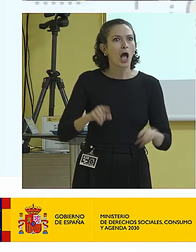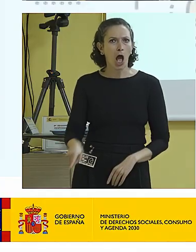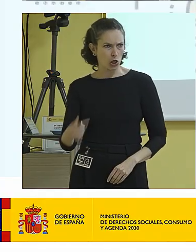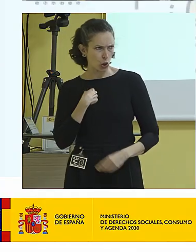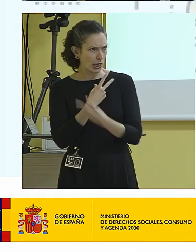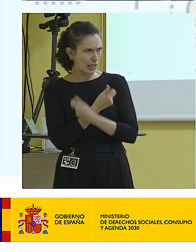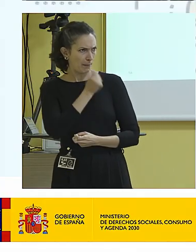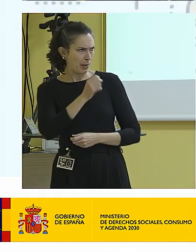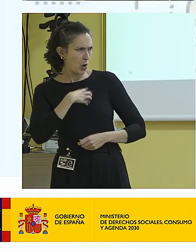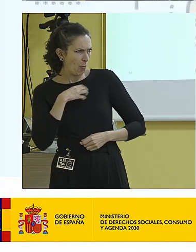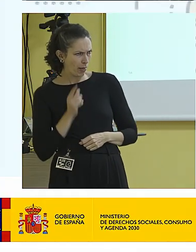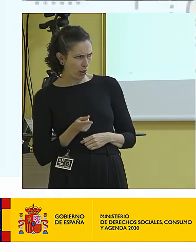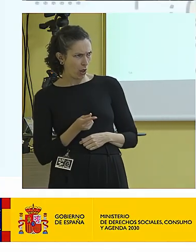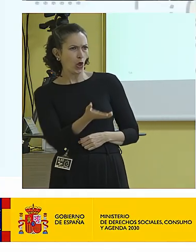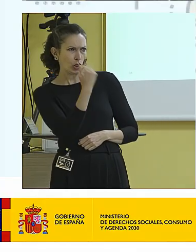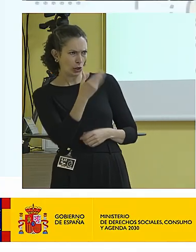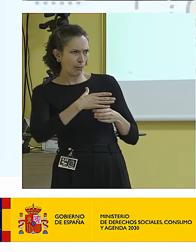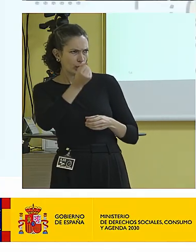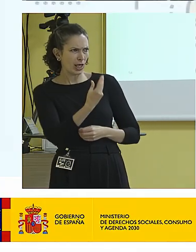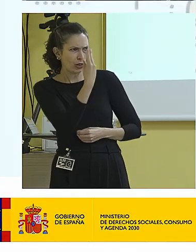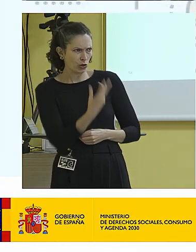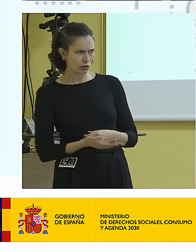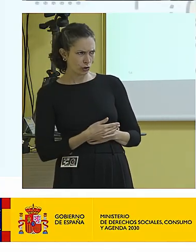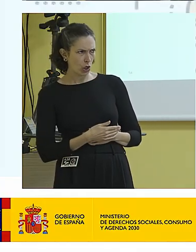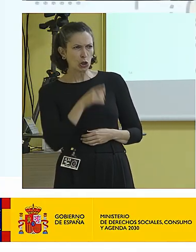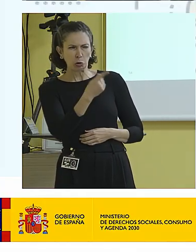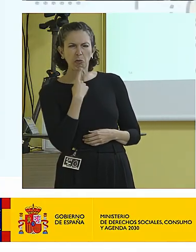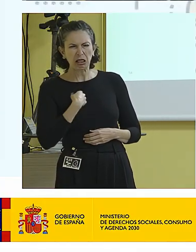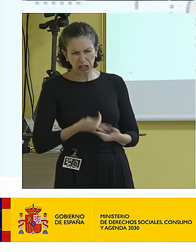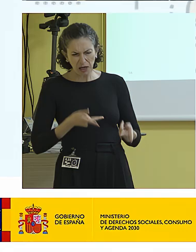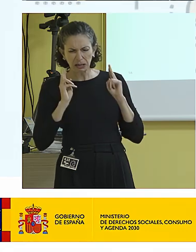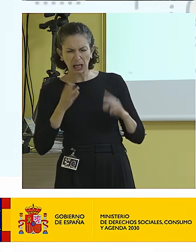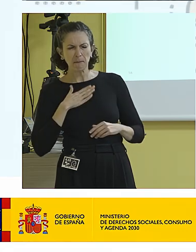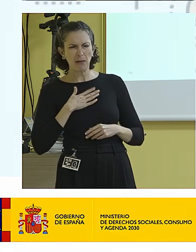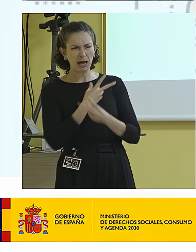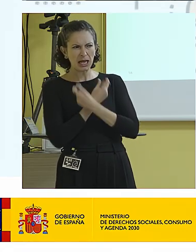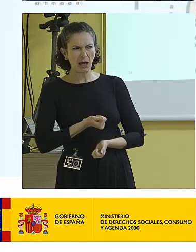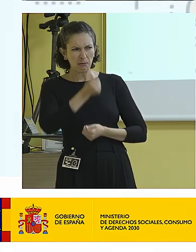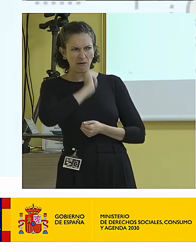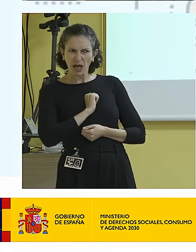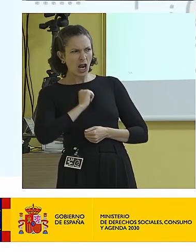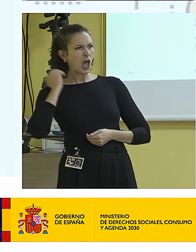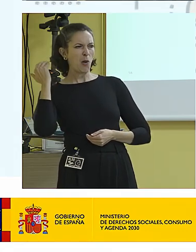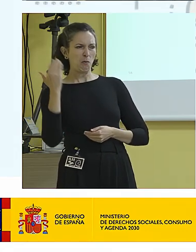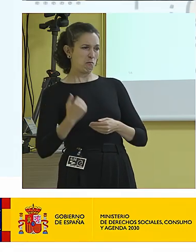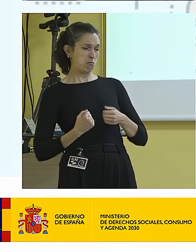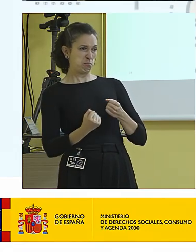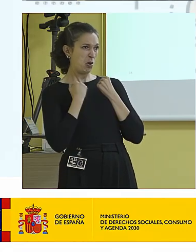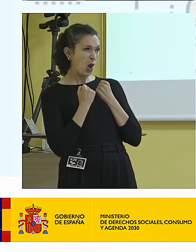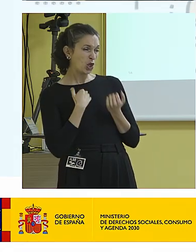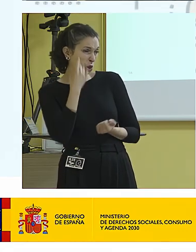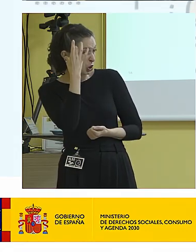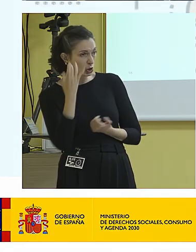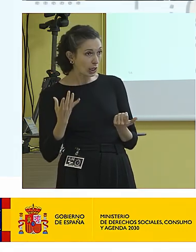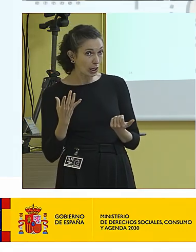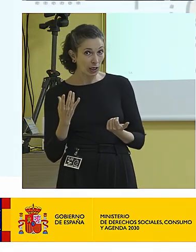yo lejía? Te para acá 2 botellas. O sea, ahora mismo, ¿me vas a quitar mi libertad de beber lejía? ¿Que soy tonto? ¿Quieres que